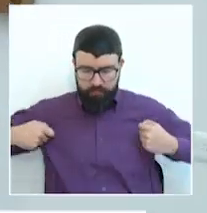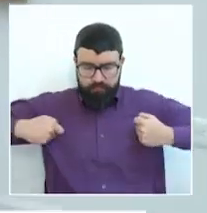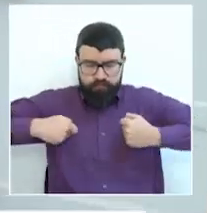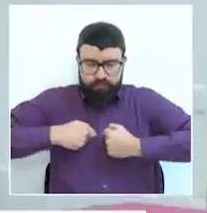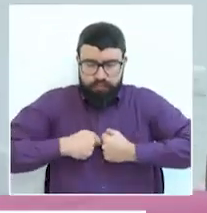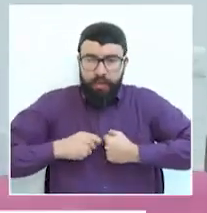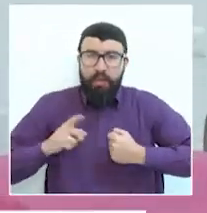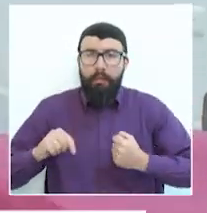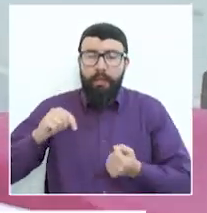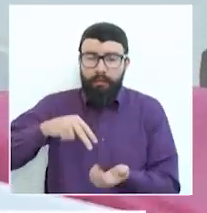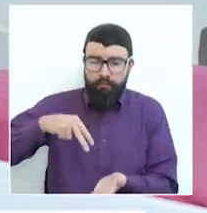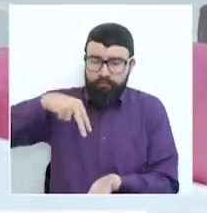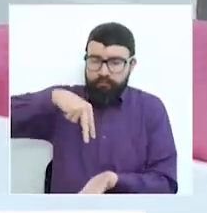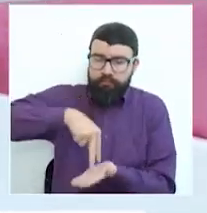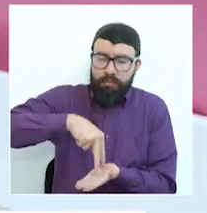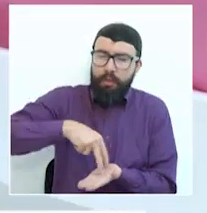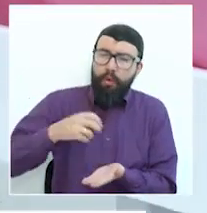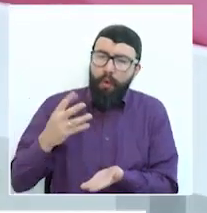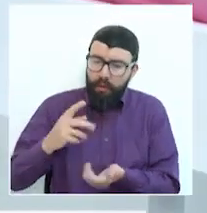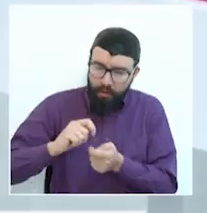peso. En este caso él pesa